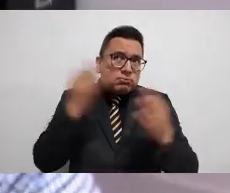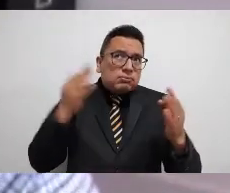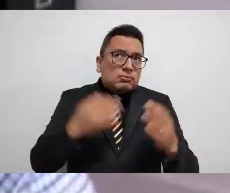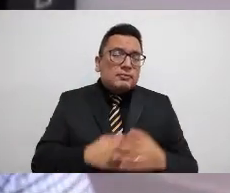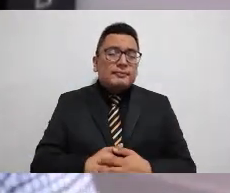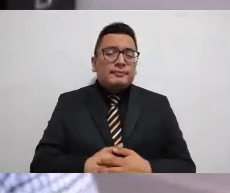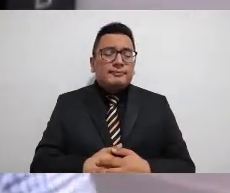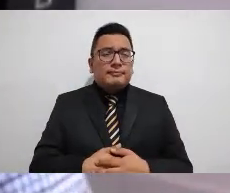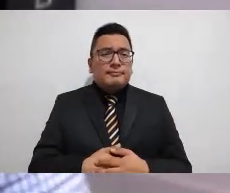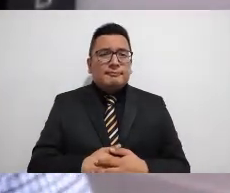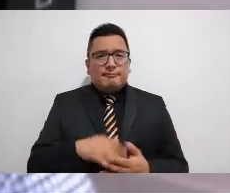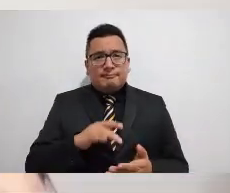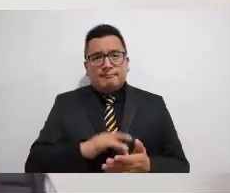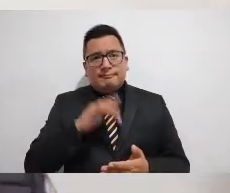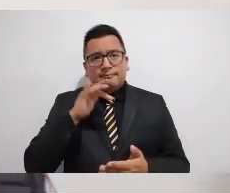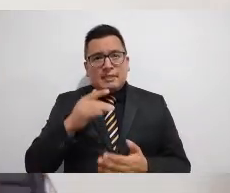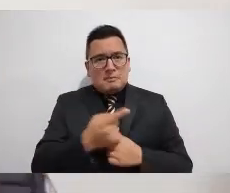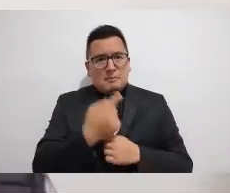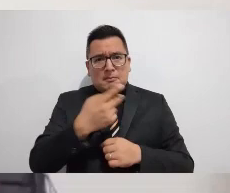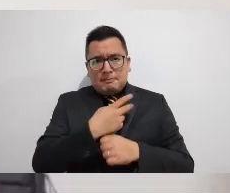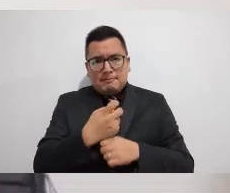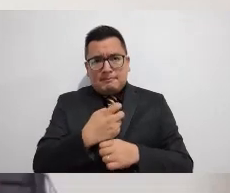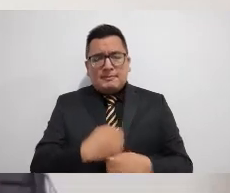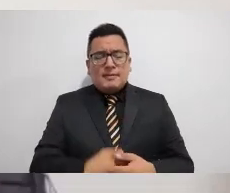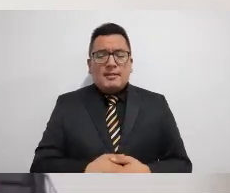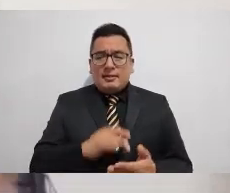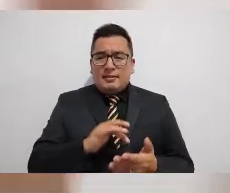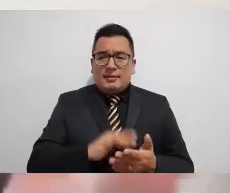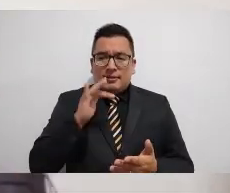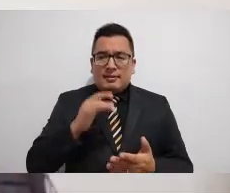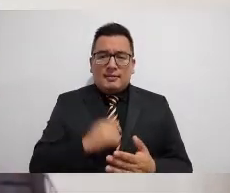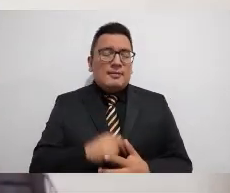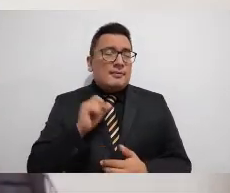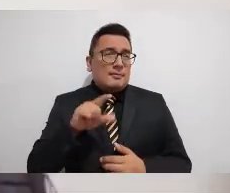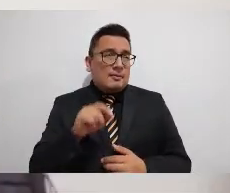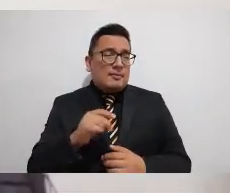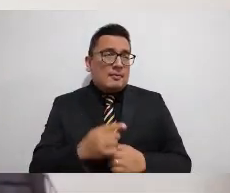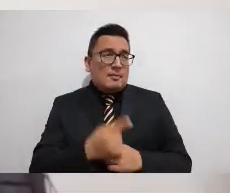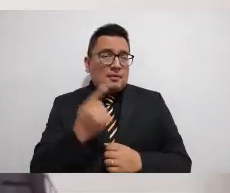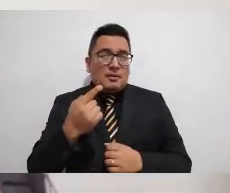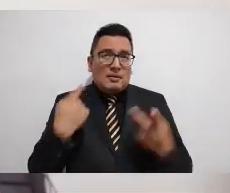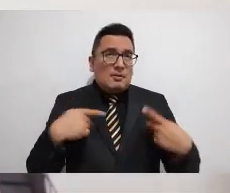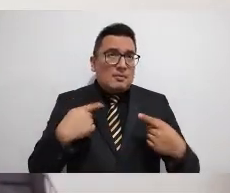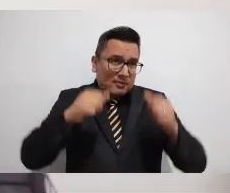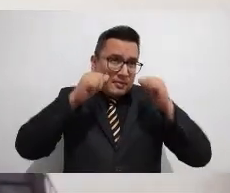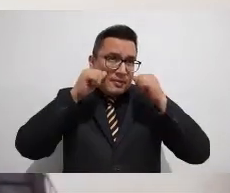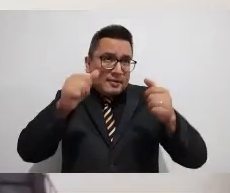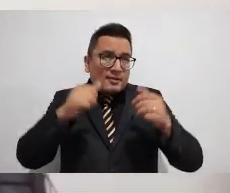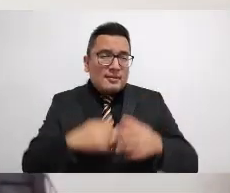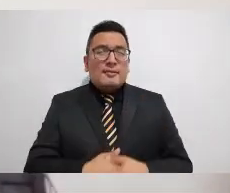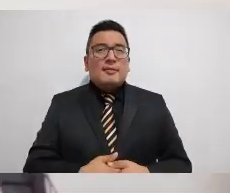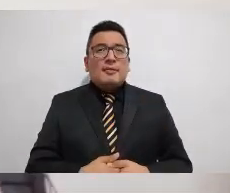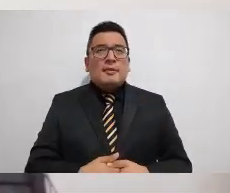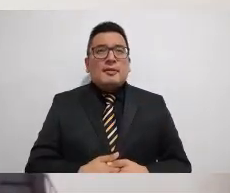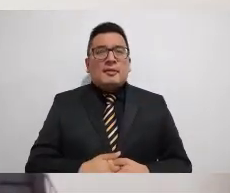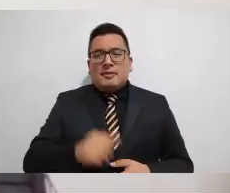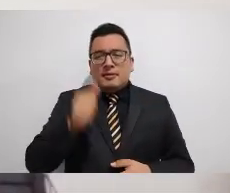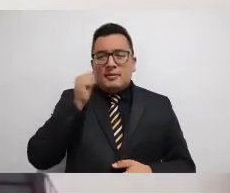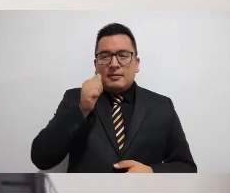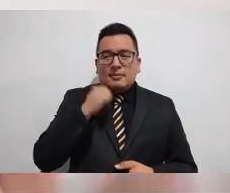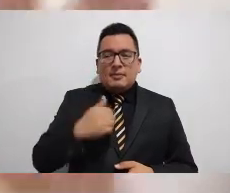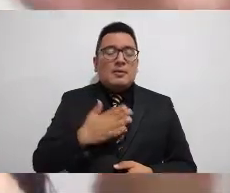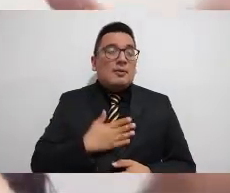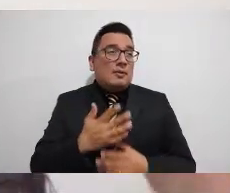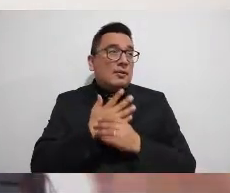acompañe. Muchas gracias por la invitación, muchas gracias también al público que siempre digo